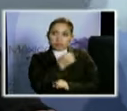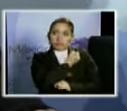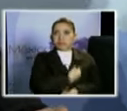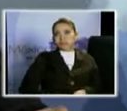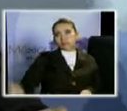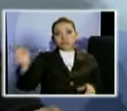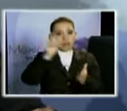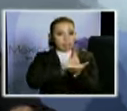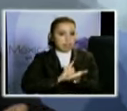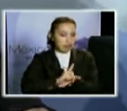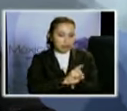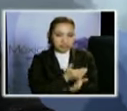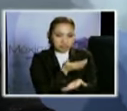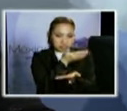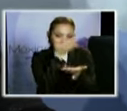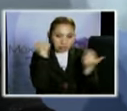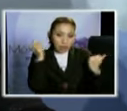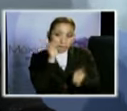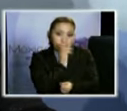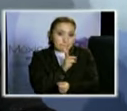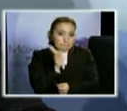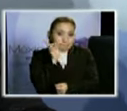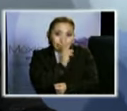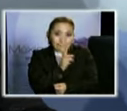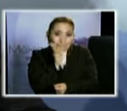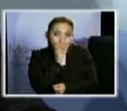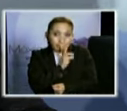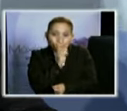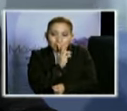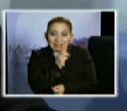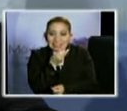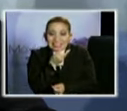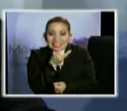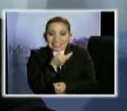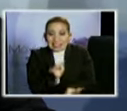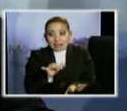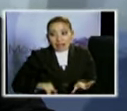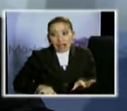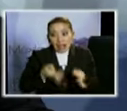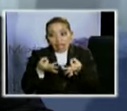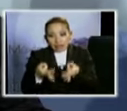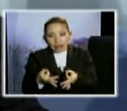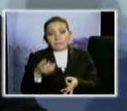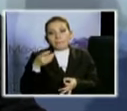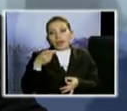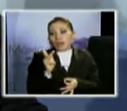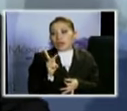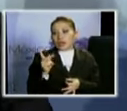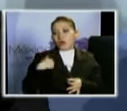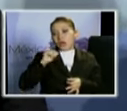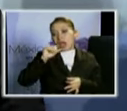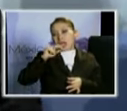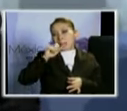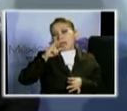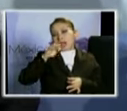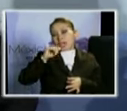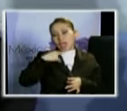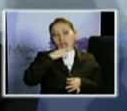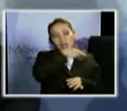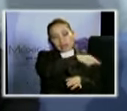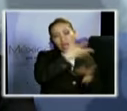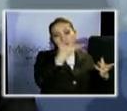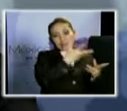en drogas, no he probado ni tengo intenciones de hacerlo, pero Ana María estaba